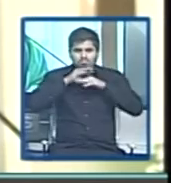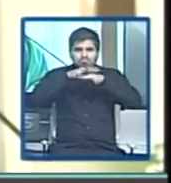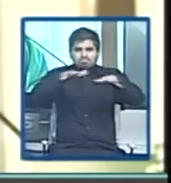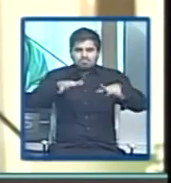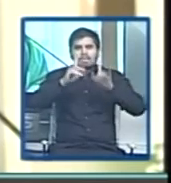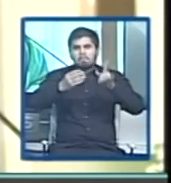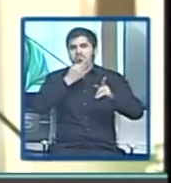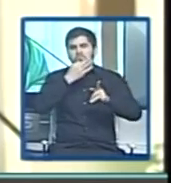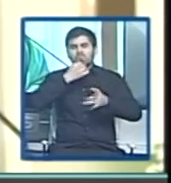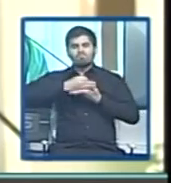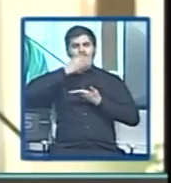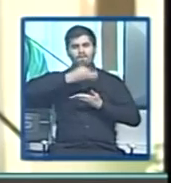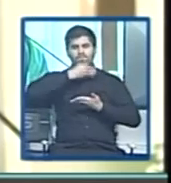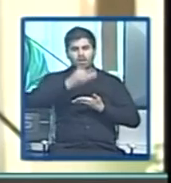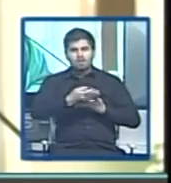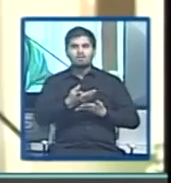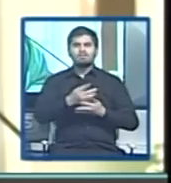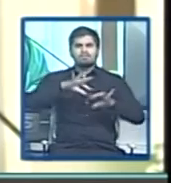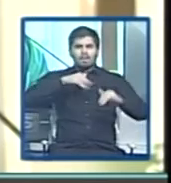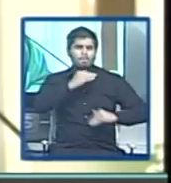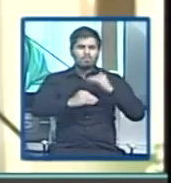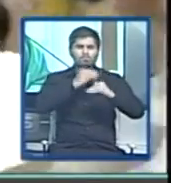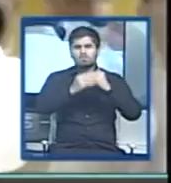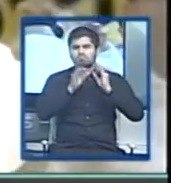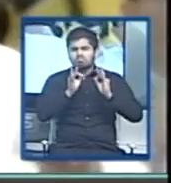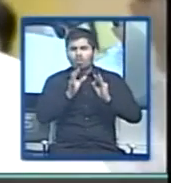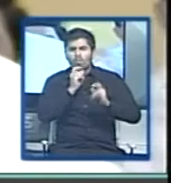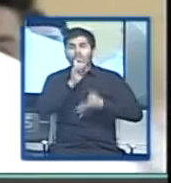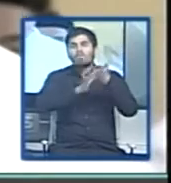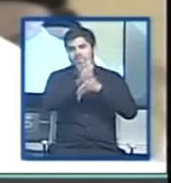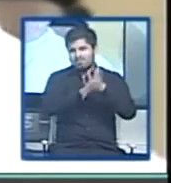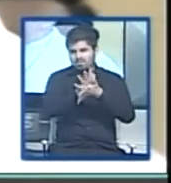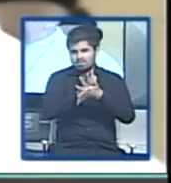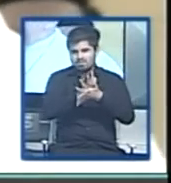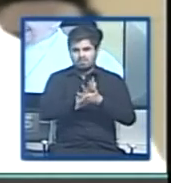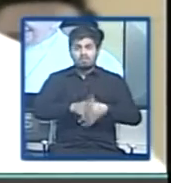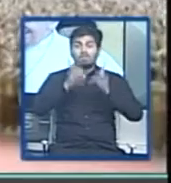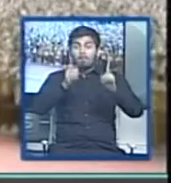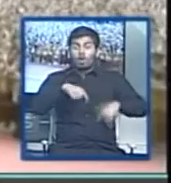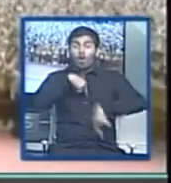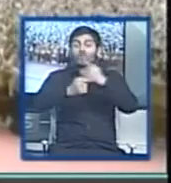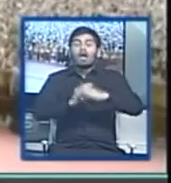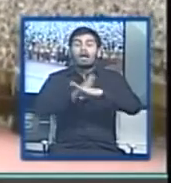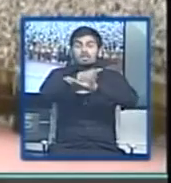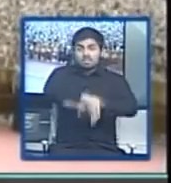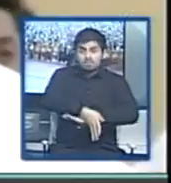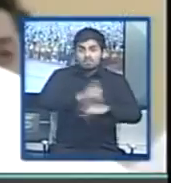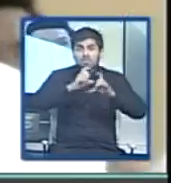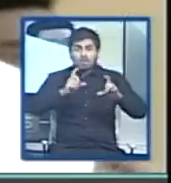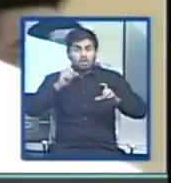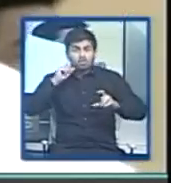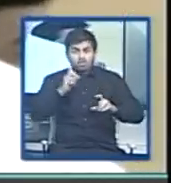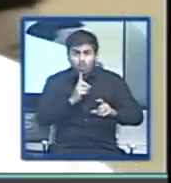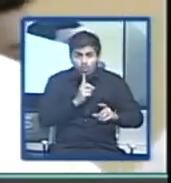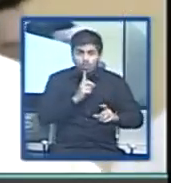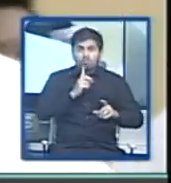homilías del Papa, que todo el proceso ya sea con el lenguaje de señas. Y también sí, otro tipo de acceso, no solamente para la gente